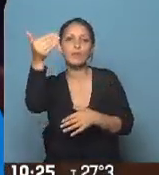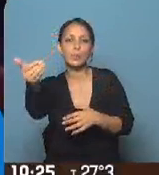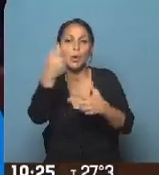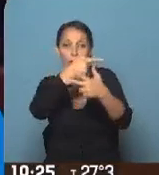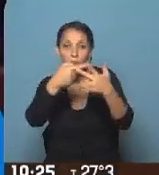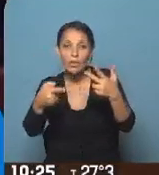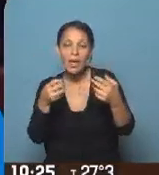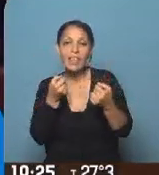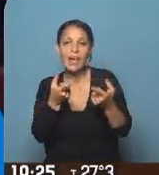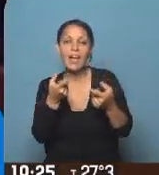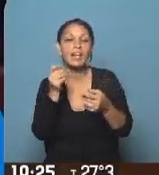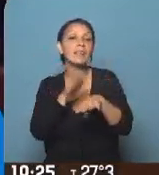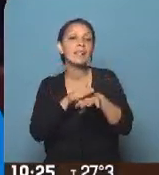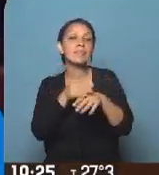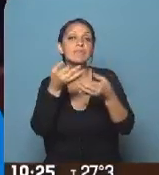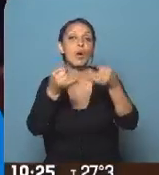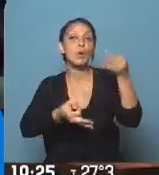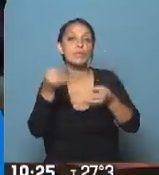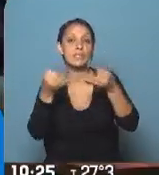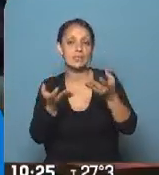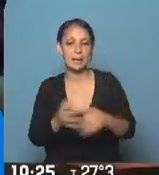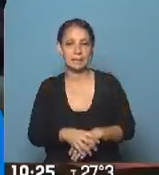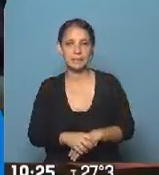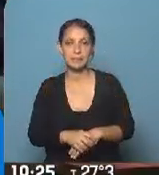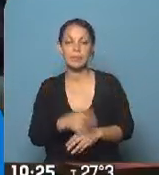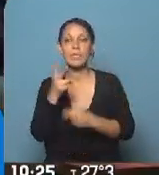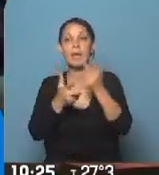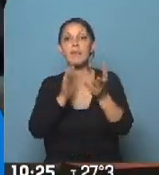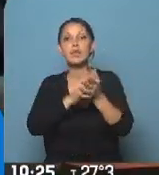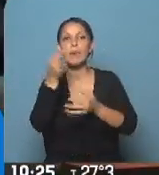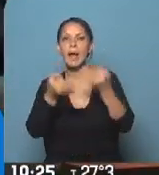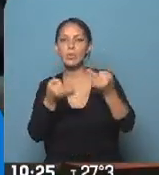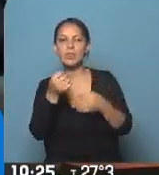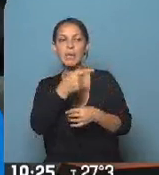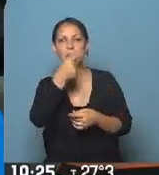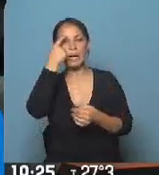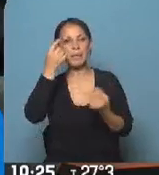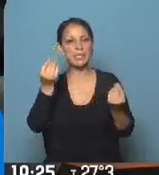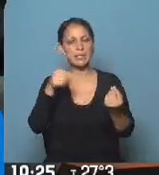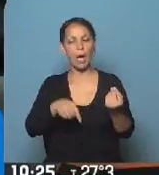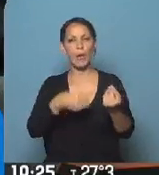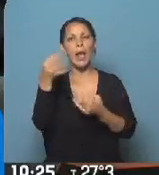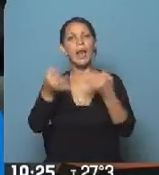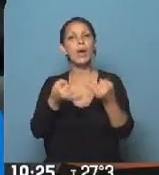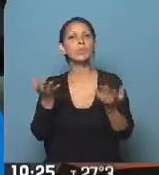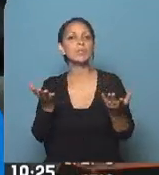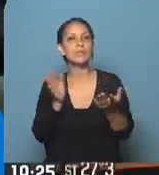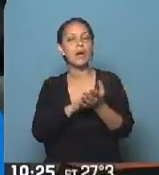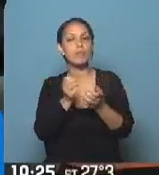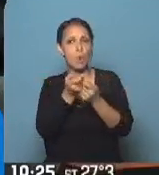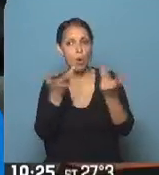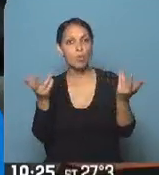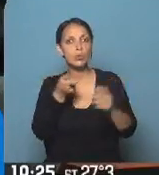un país la república y el futuro. Y hablando justamente de la justicia, ¿qué opinión le merece el accionar que está teniendo hasta ahora? En muchas causas han